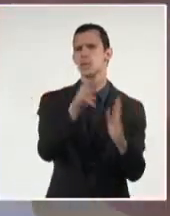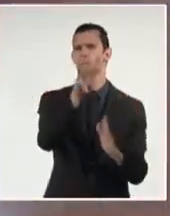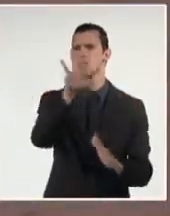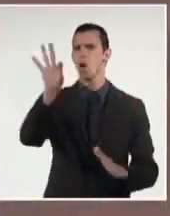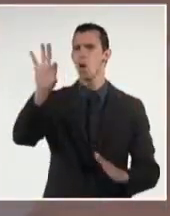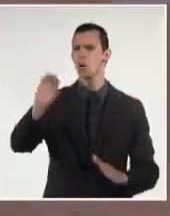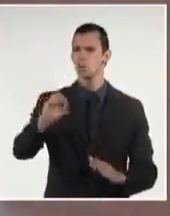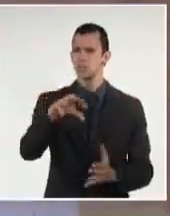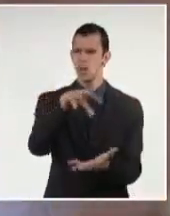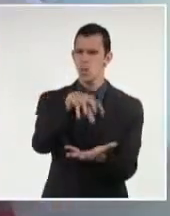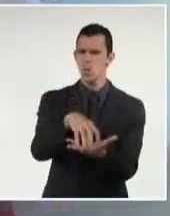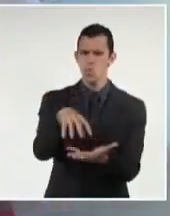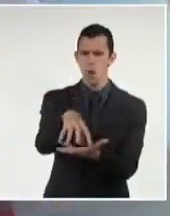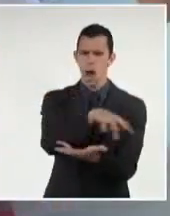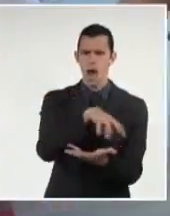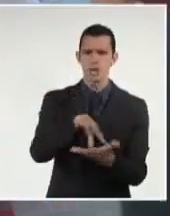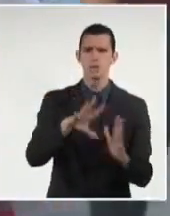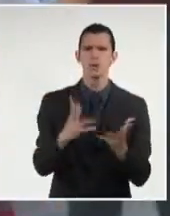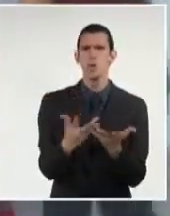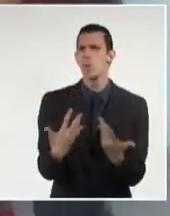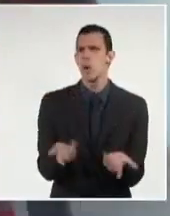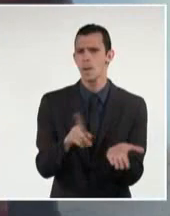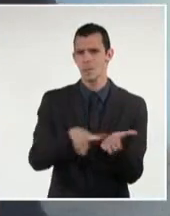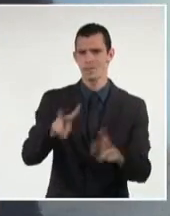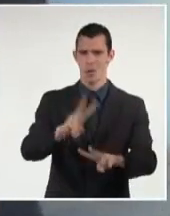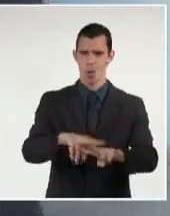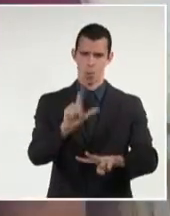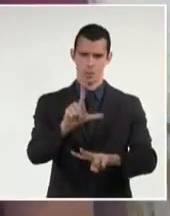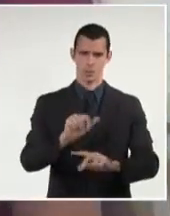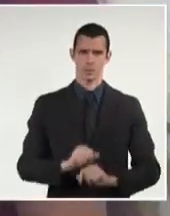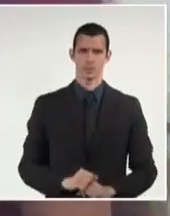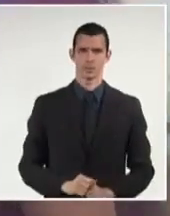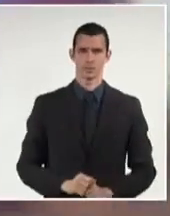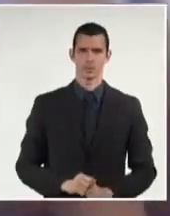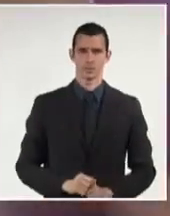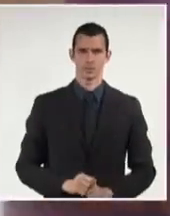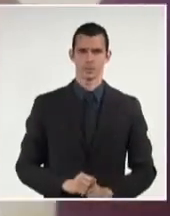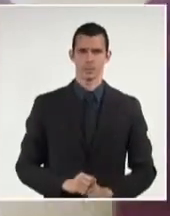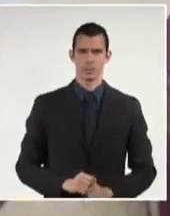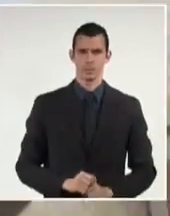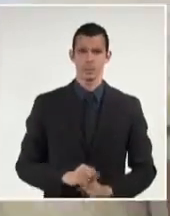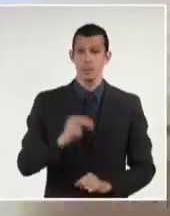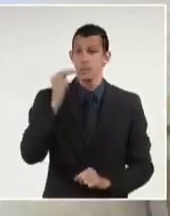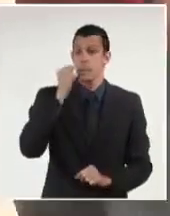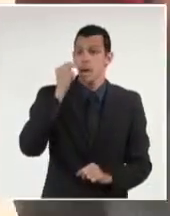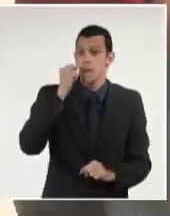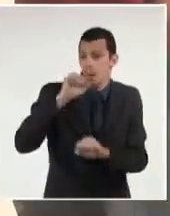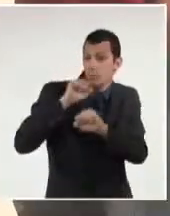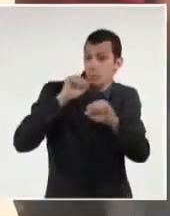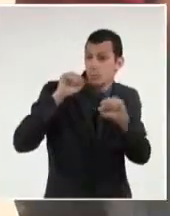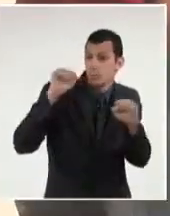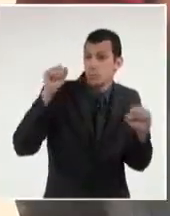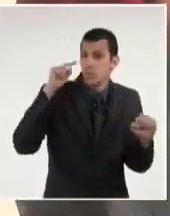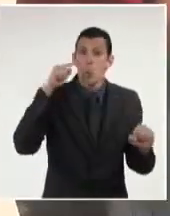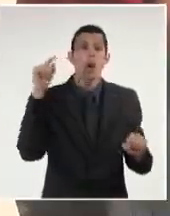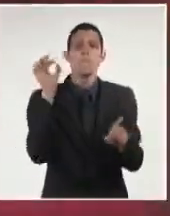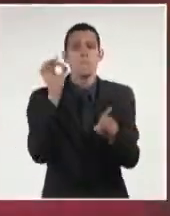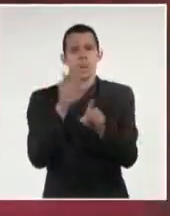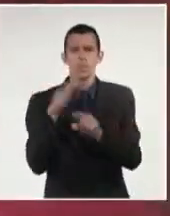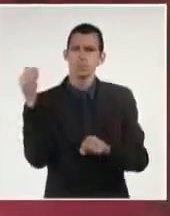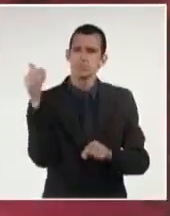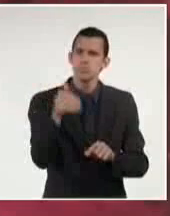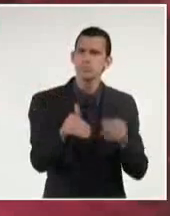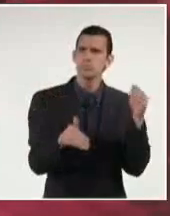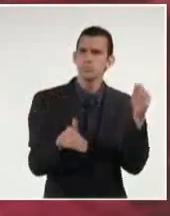habilitados en la provincia de Holguín para celebrar esta jornada. Desde bien temprano llegaron los electores de cada circunscripción